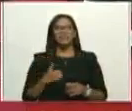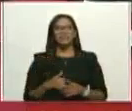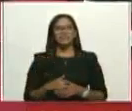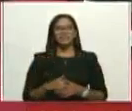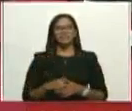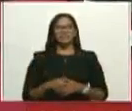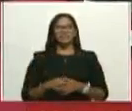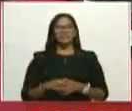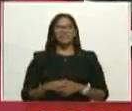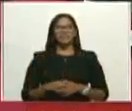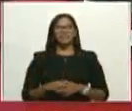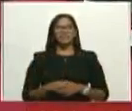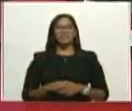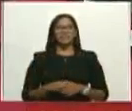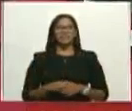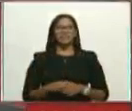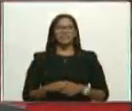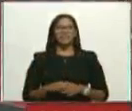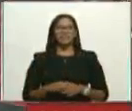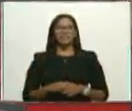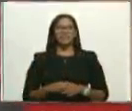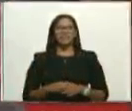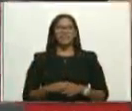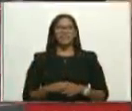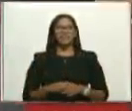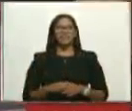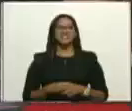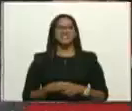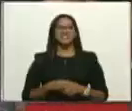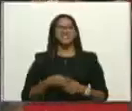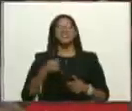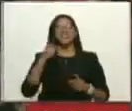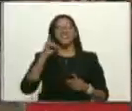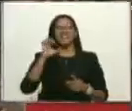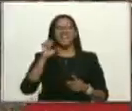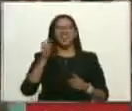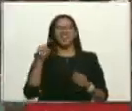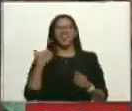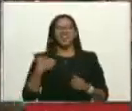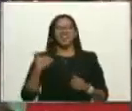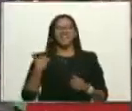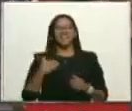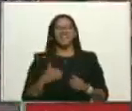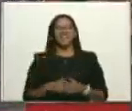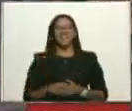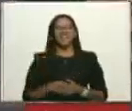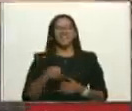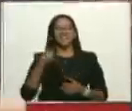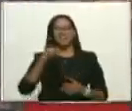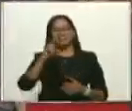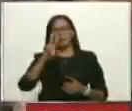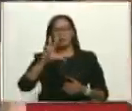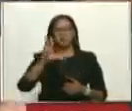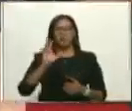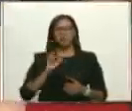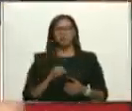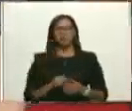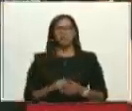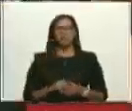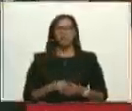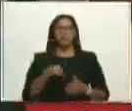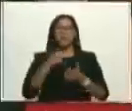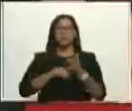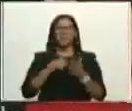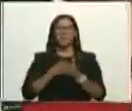Diego. Y un compañero. Mira, vale, Diego. Tres creo que tenemos. Tenemos combatiente ahí de las redes